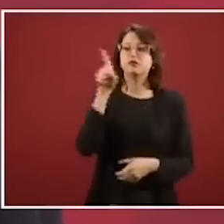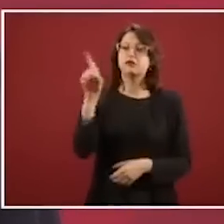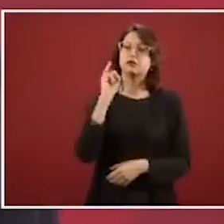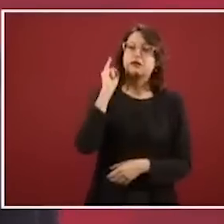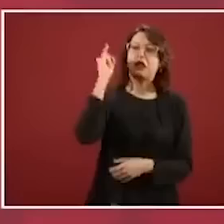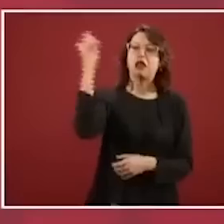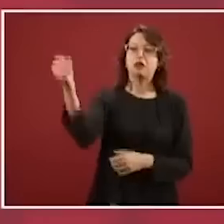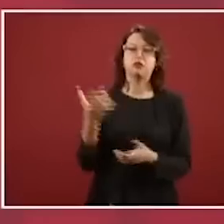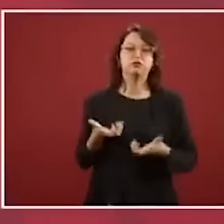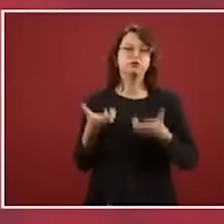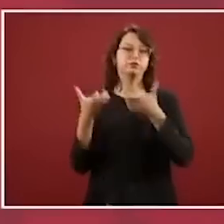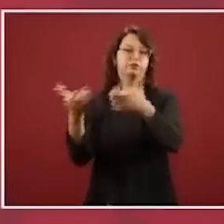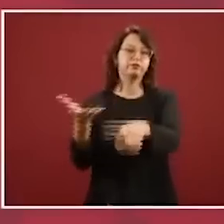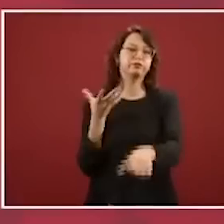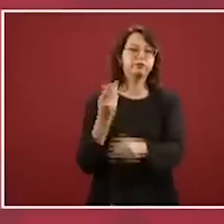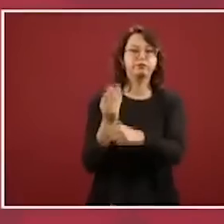marginadas.